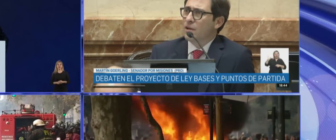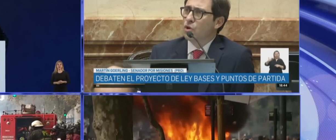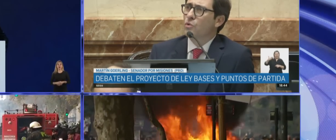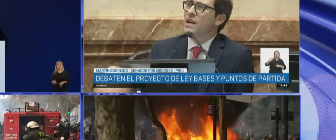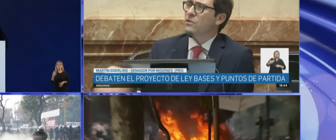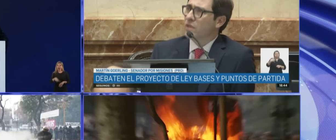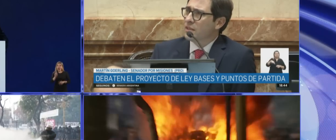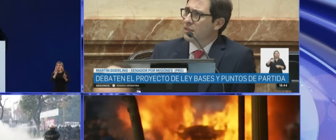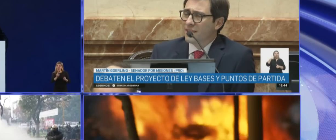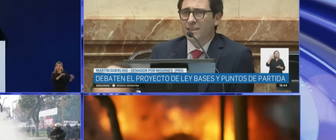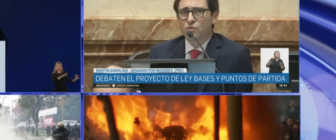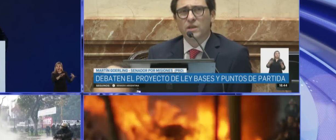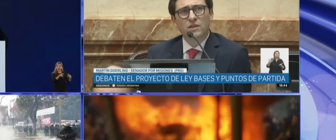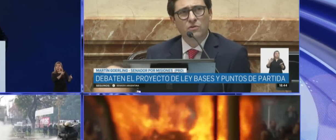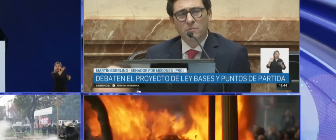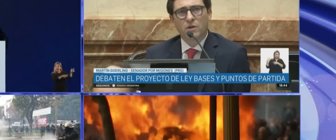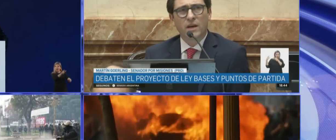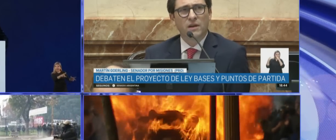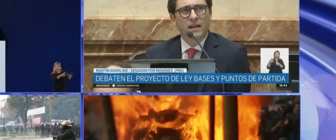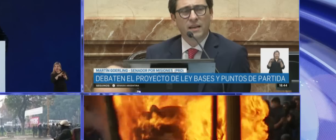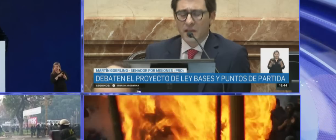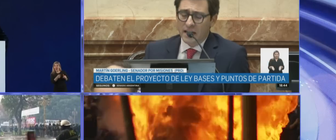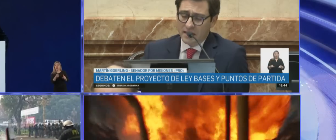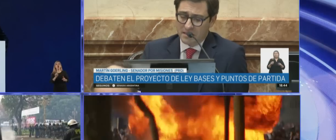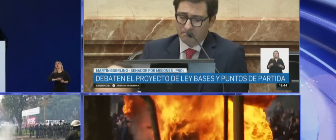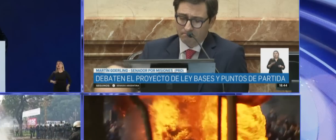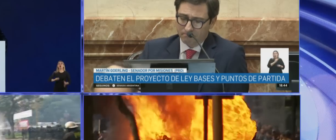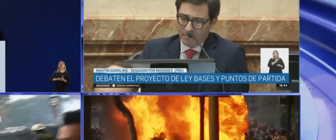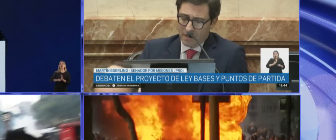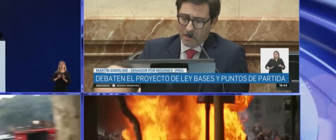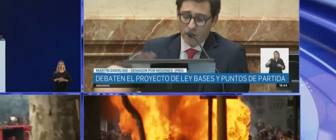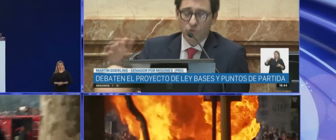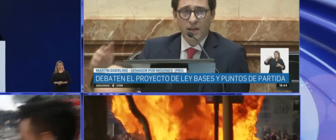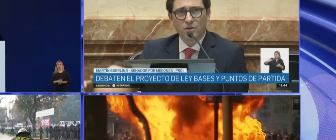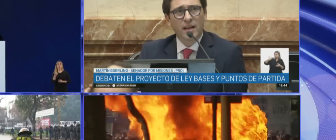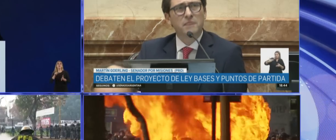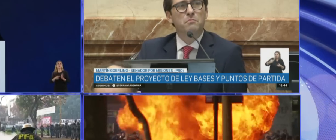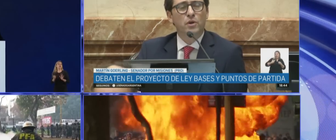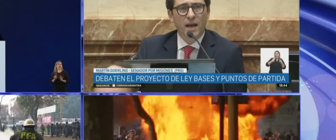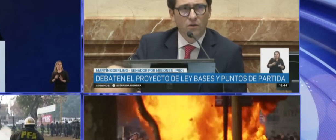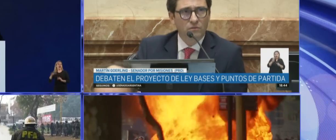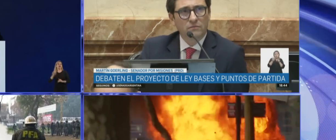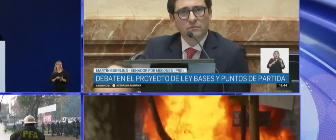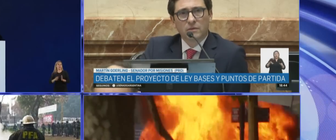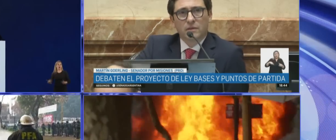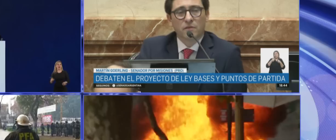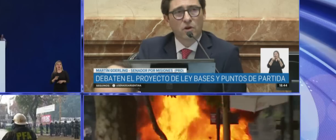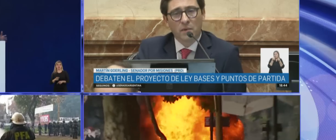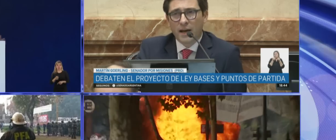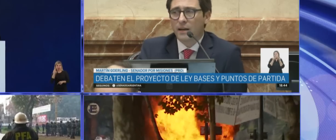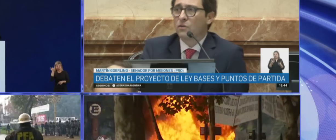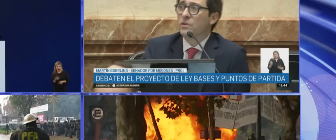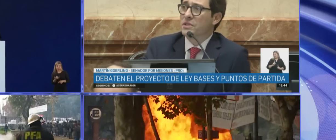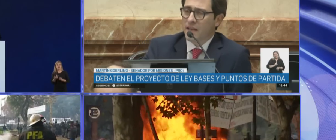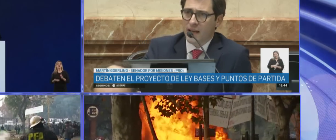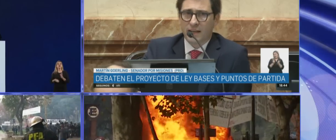Pero esos mismos que decían que no podíamos ajustar más que un punto, después se encontraron con que no solo tuvimos superávit